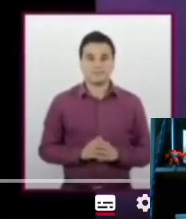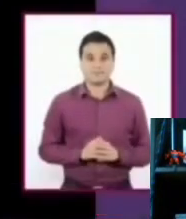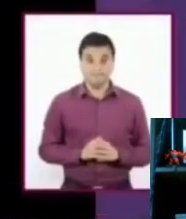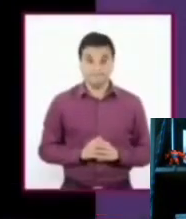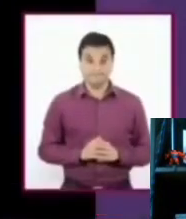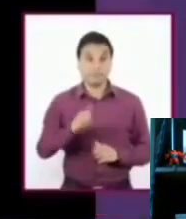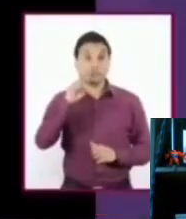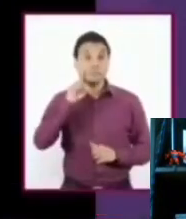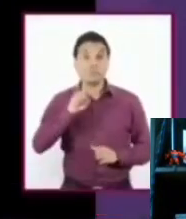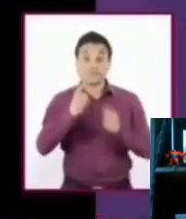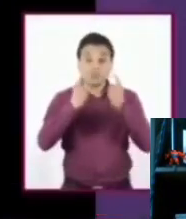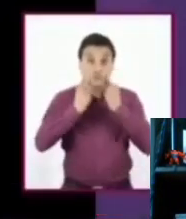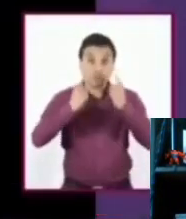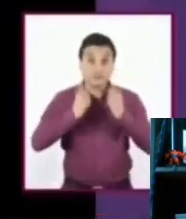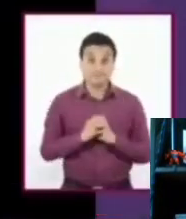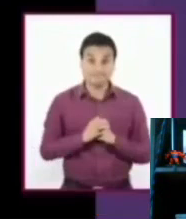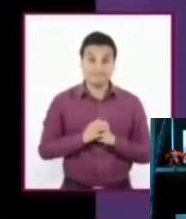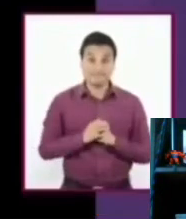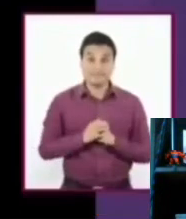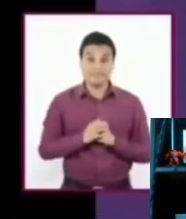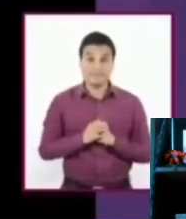la llorona seawright